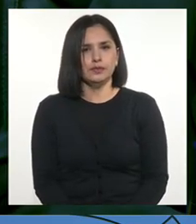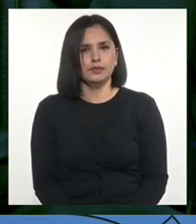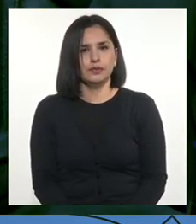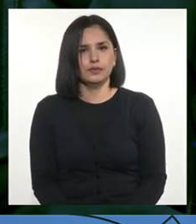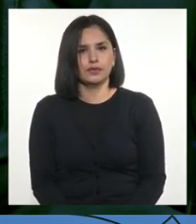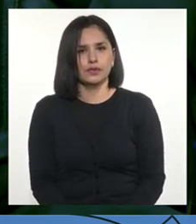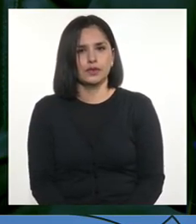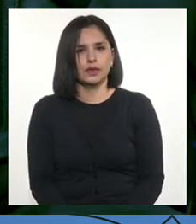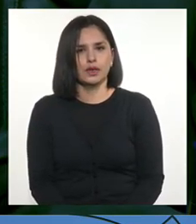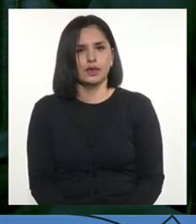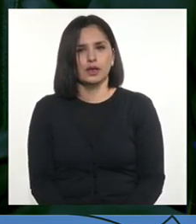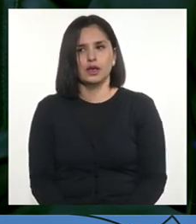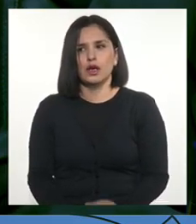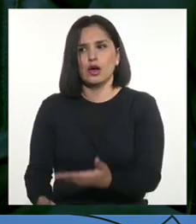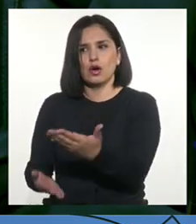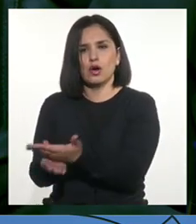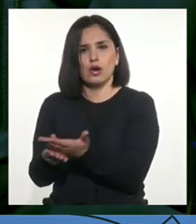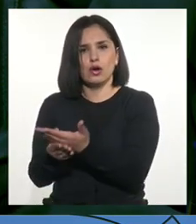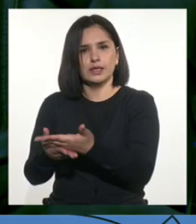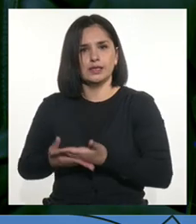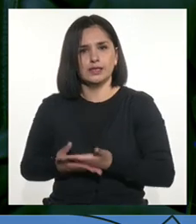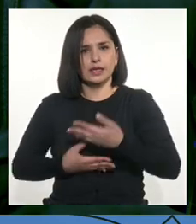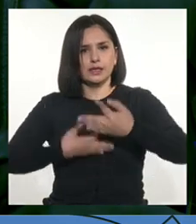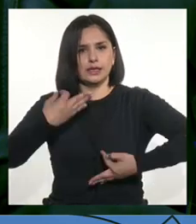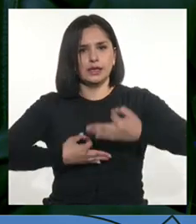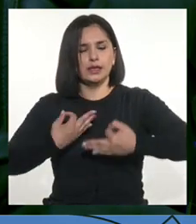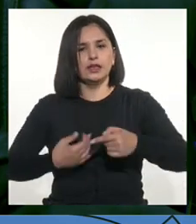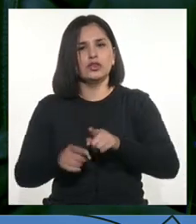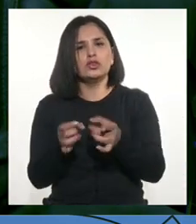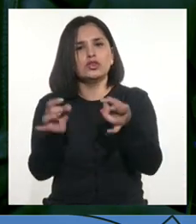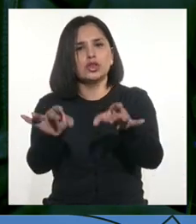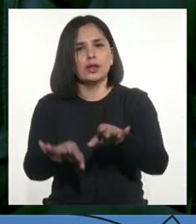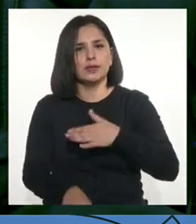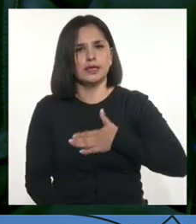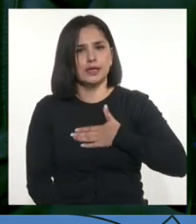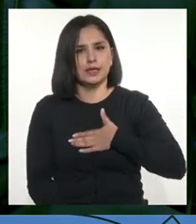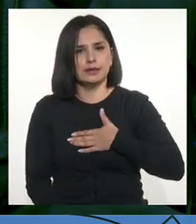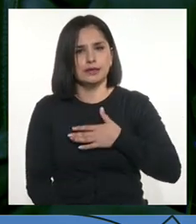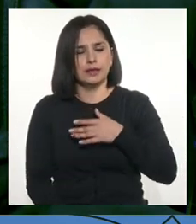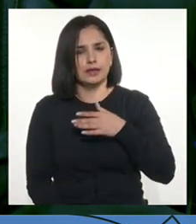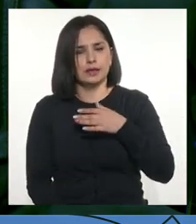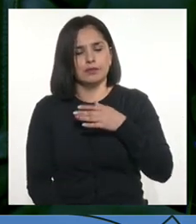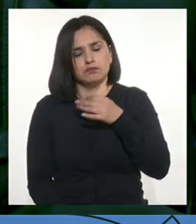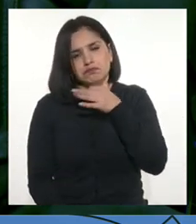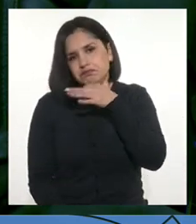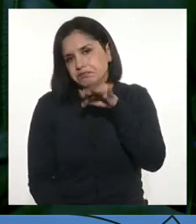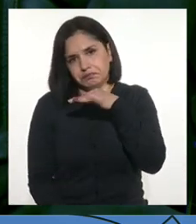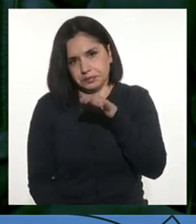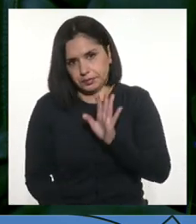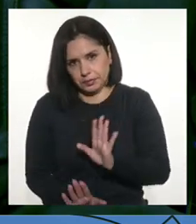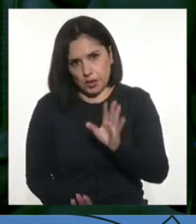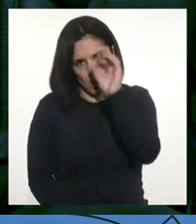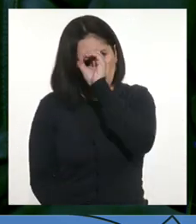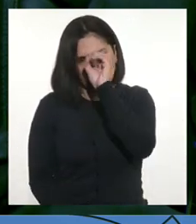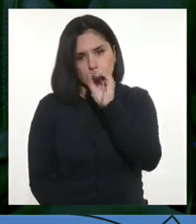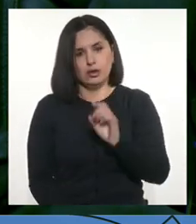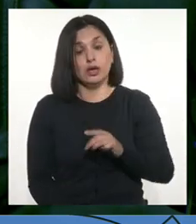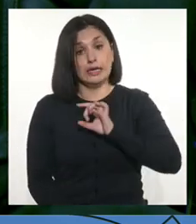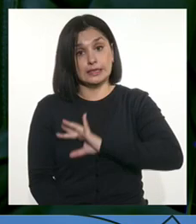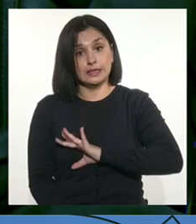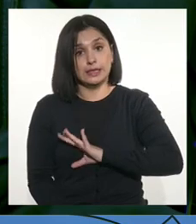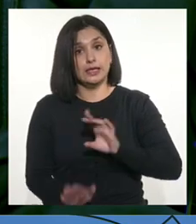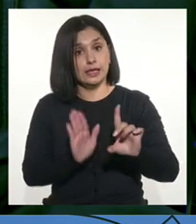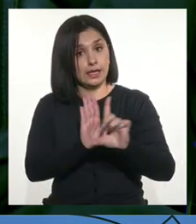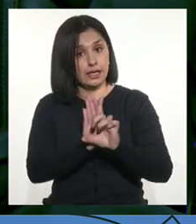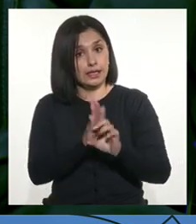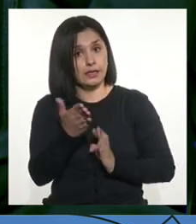junto a los antecedentes legislativos yo solamente quisiera hacer el siguiente comentario en chile las